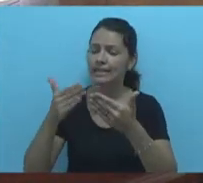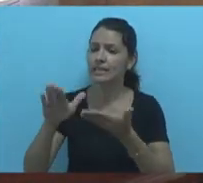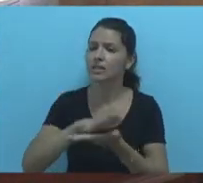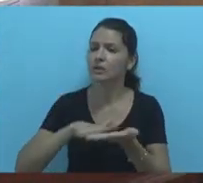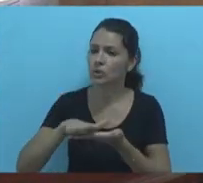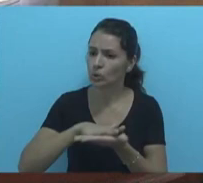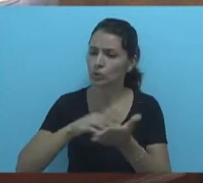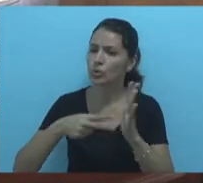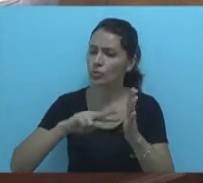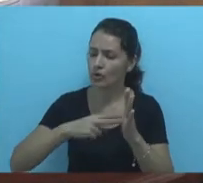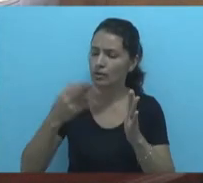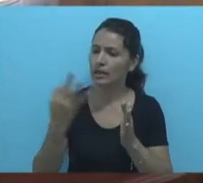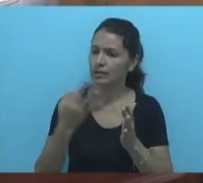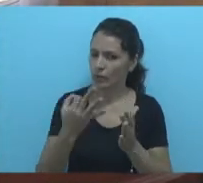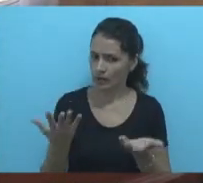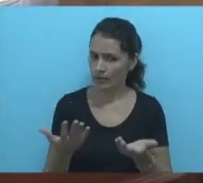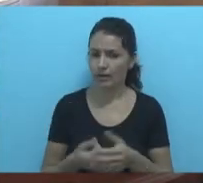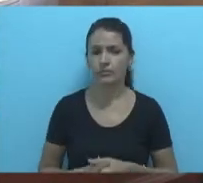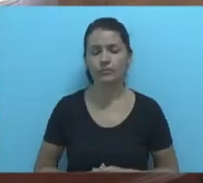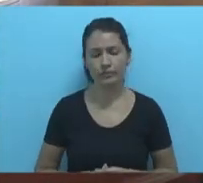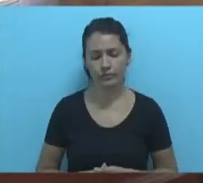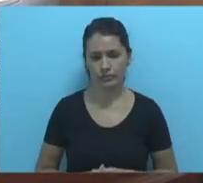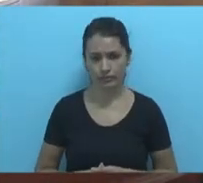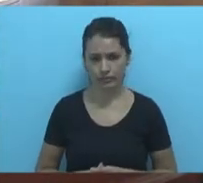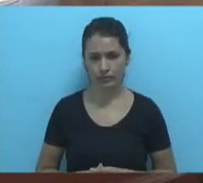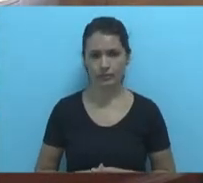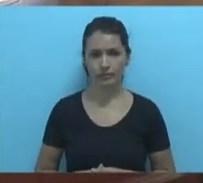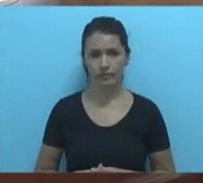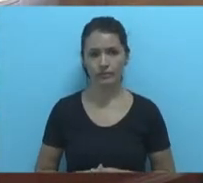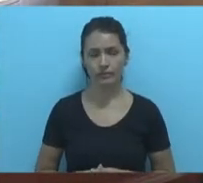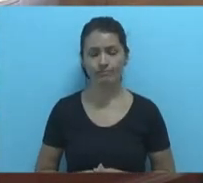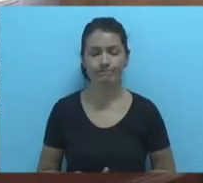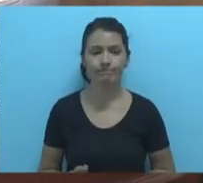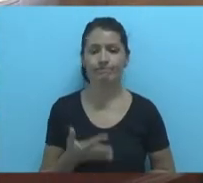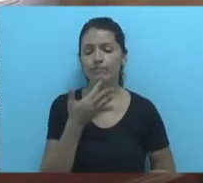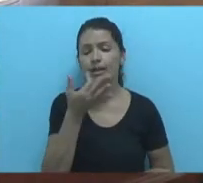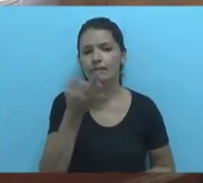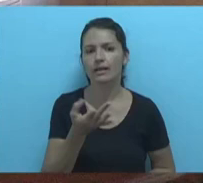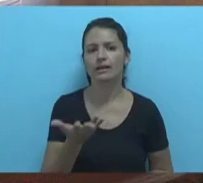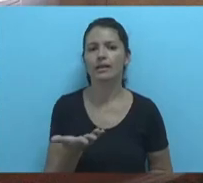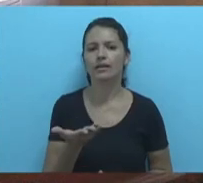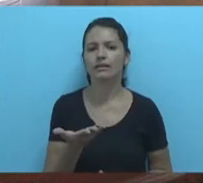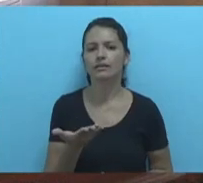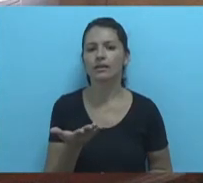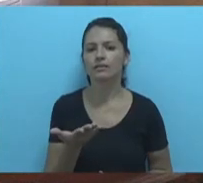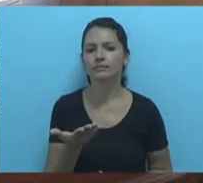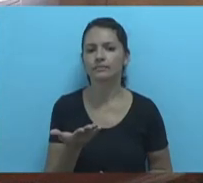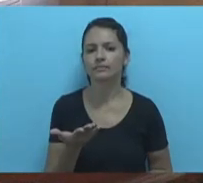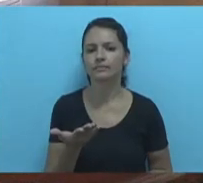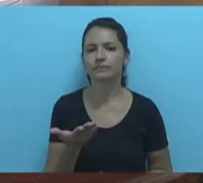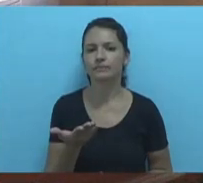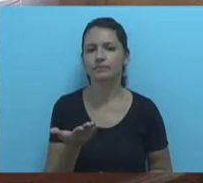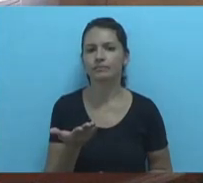y muchas otras problemáticas que nos están acuciando en la sociedad. La verdad es que, como lo he dicho en muchas oportunidades,